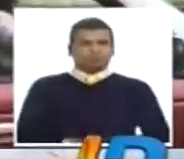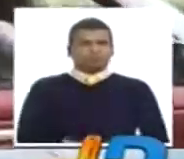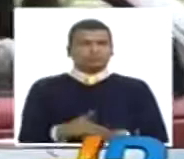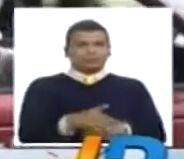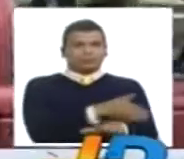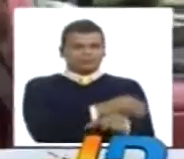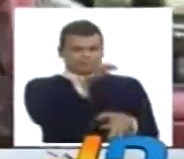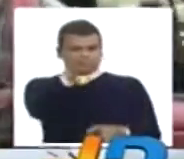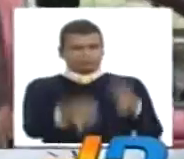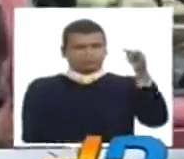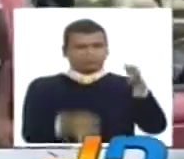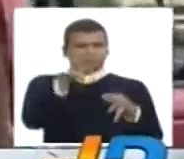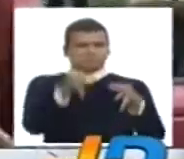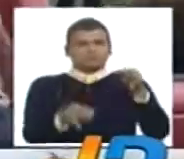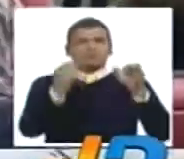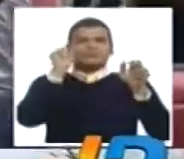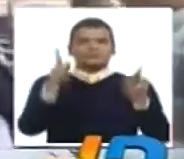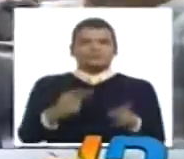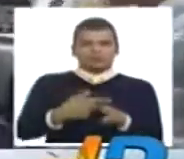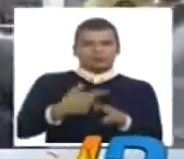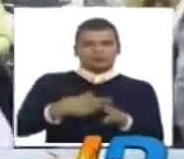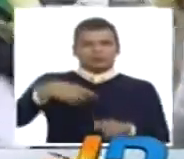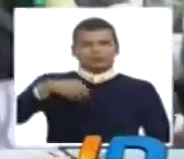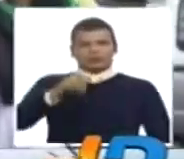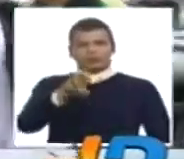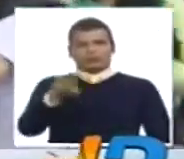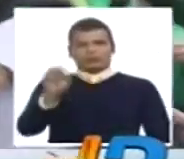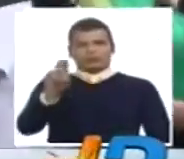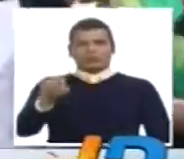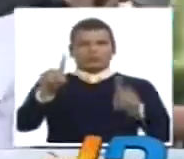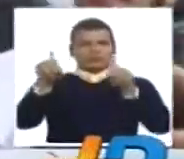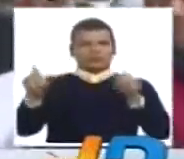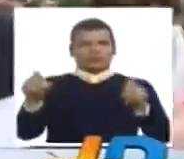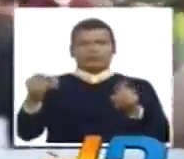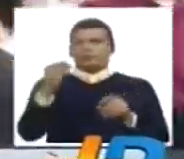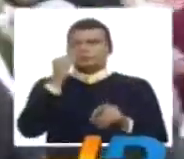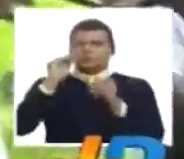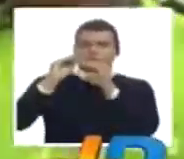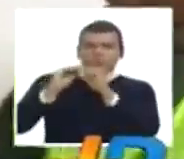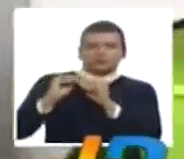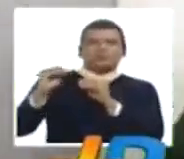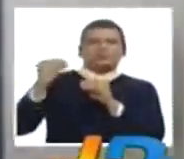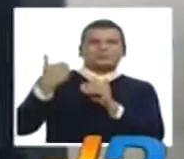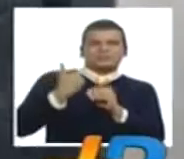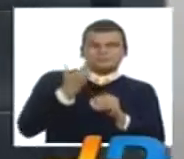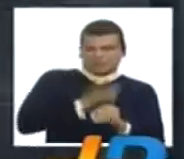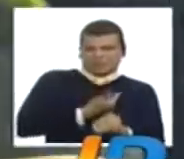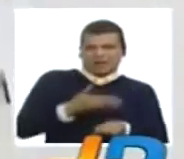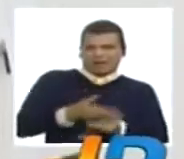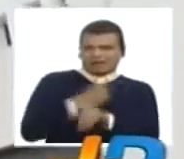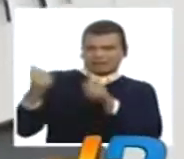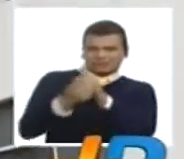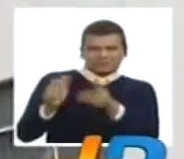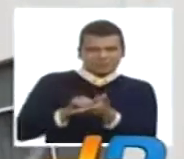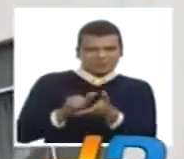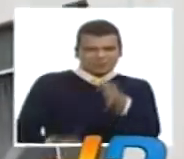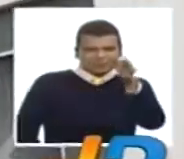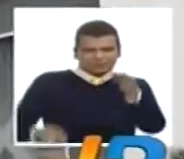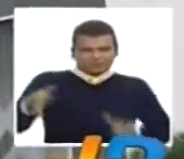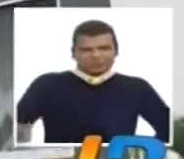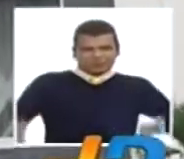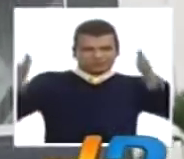imputación de cargos, Oscar Darío Restrepo, alias Porrón, saludó con un beso a su madre, que lo esperaba a la entrada del Palacio de